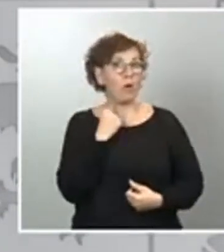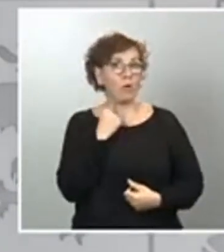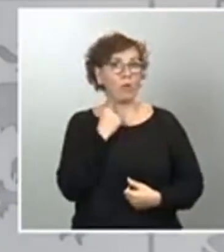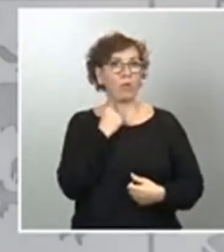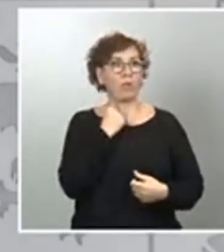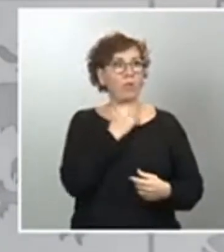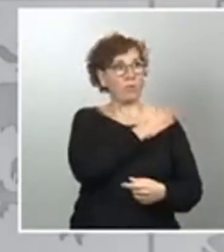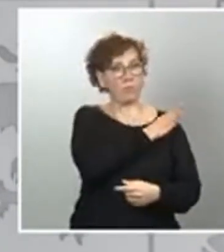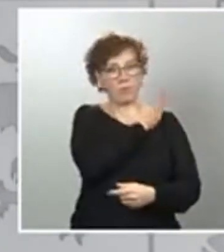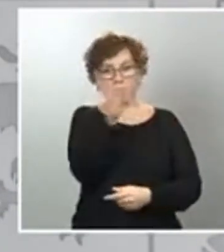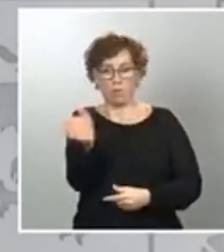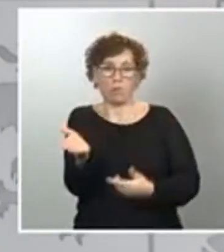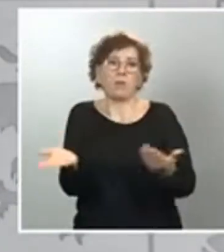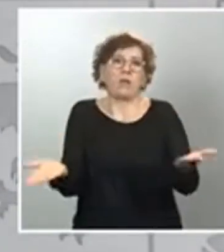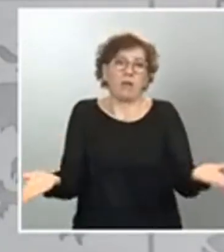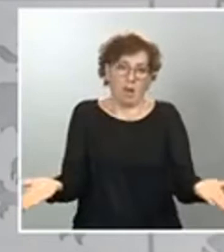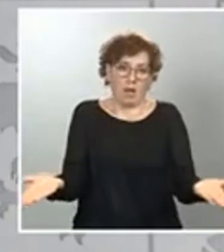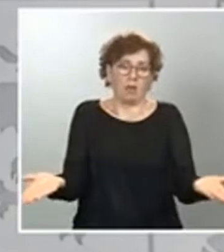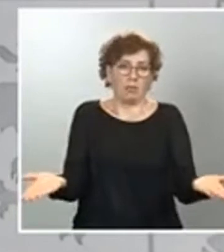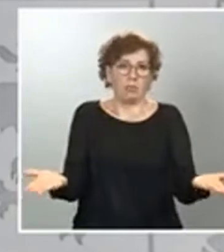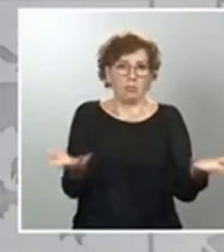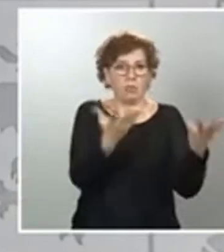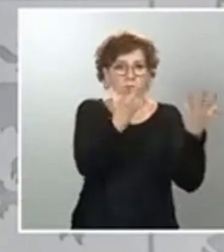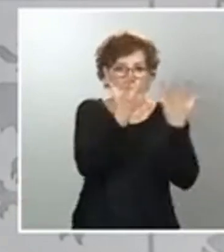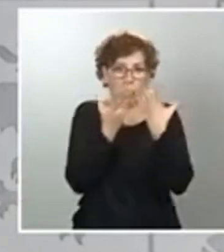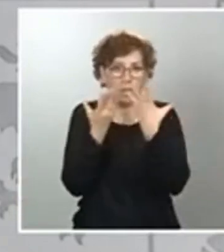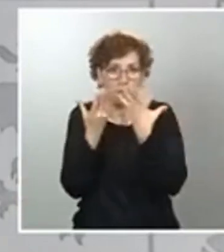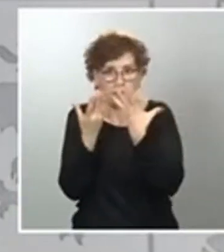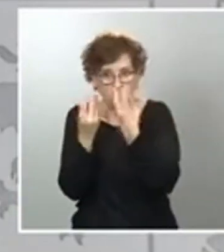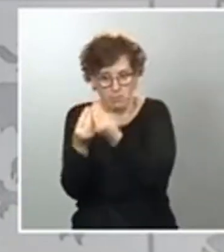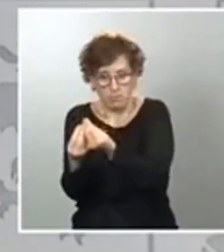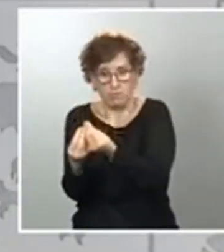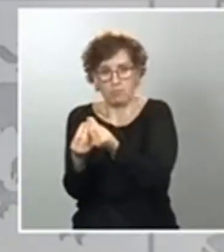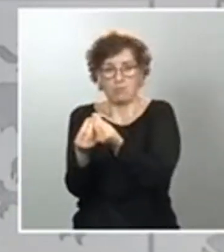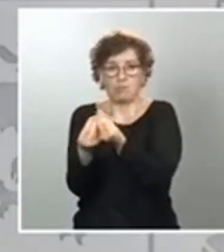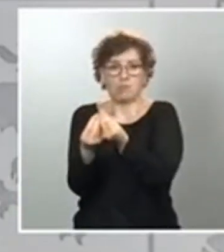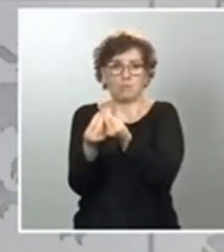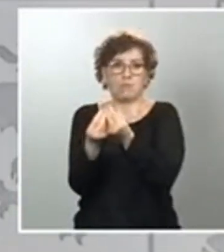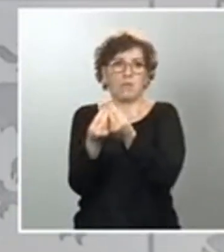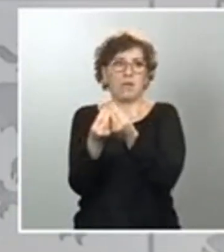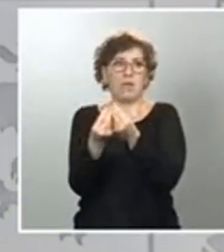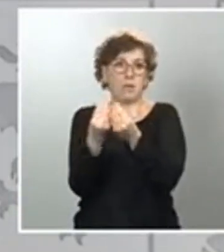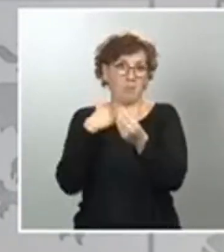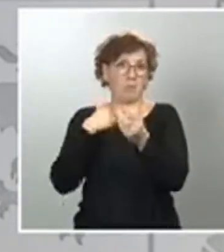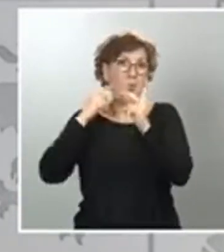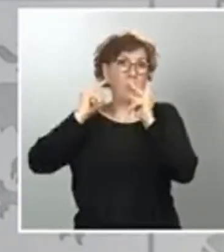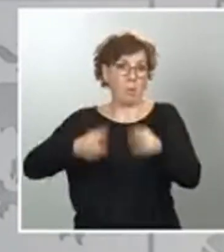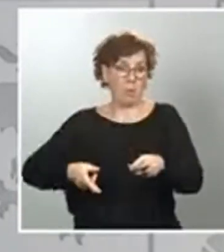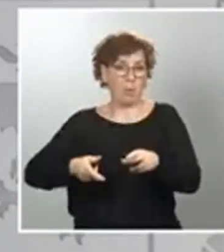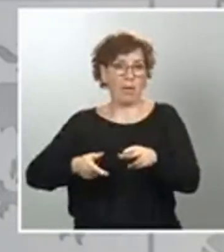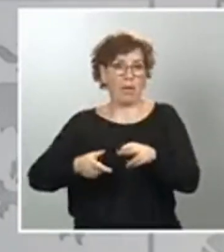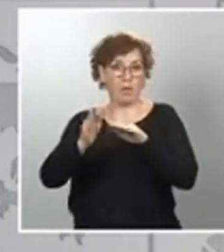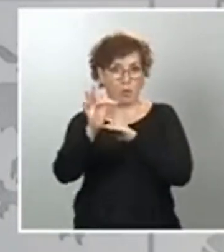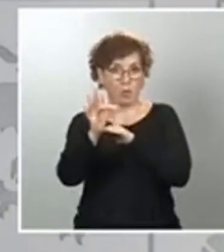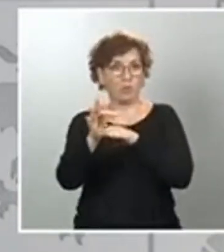puede desplazar para acompañar, por ejemplo, en el caso de los velatorios, que estarán permitidos bajo determinadas circunstancias en la